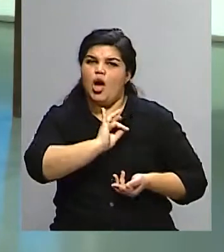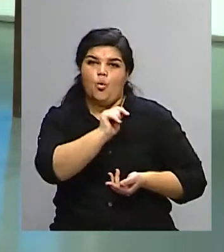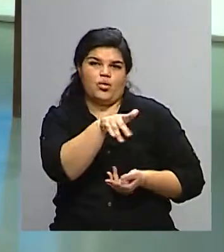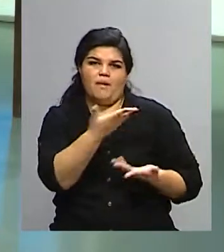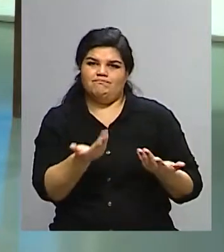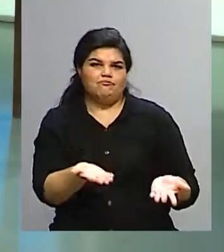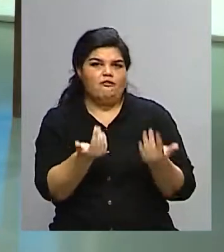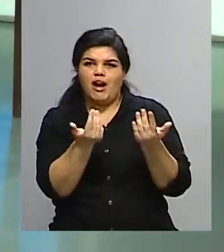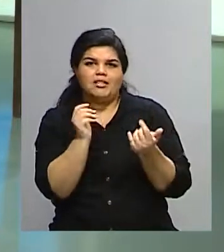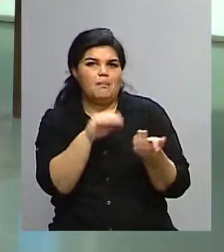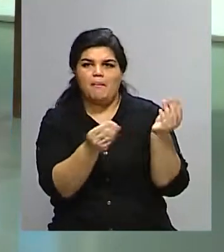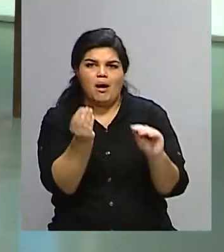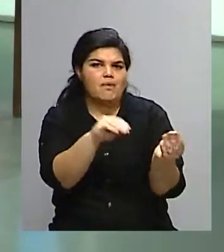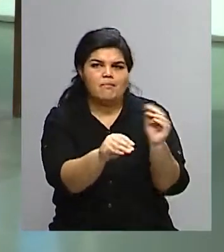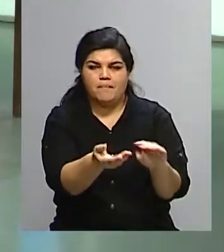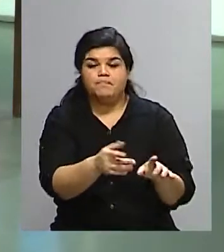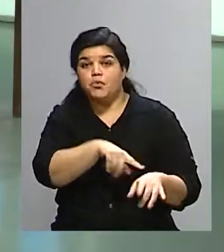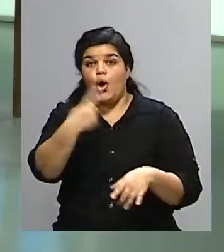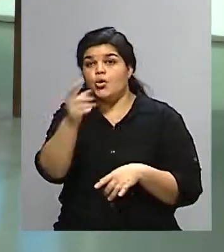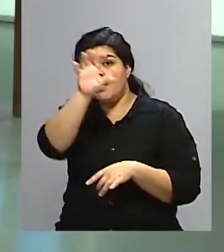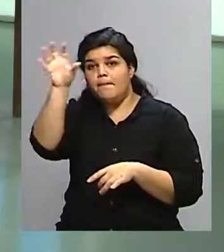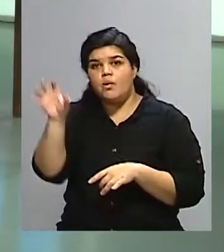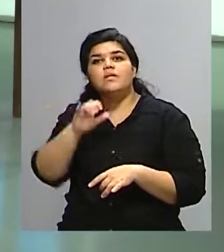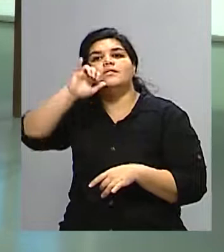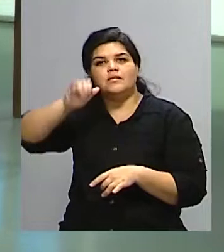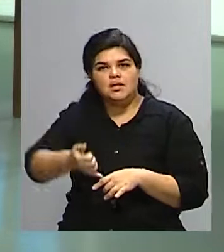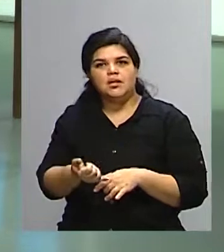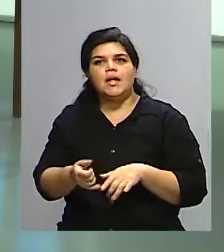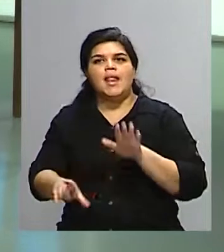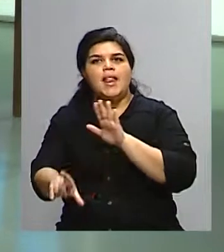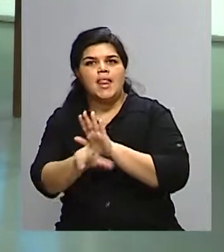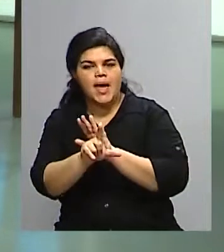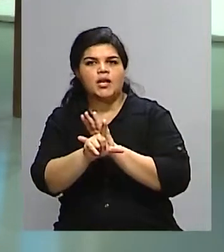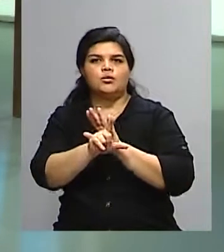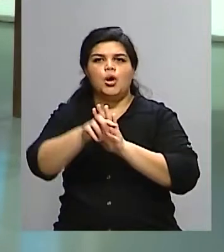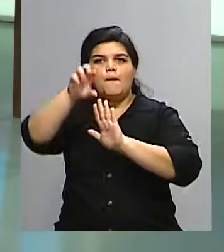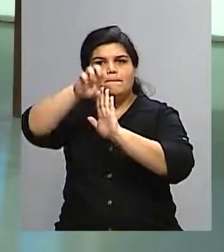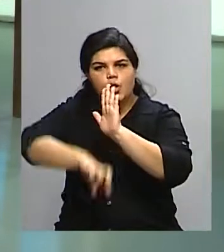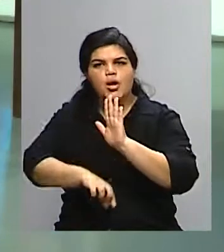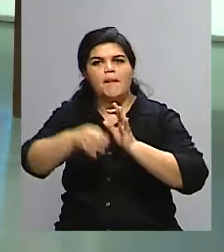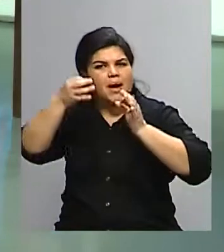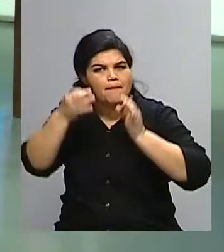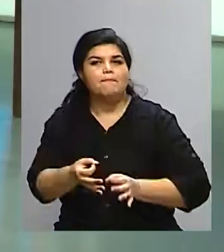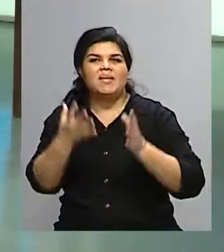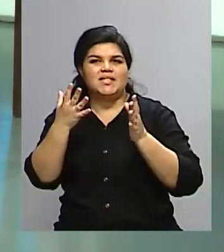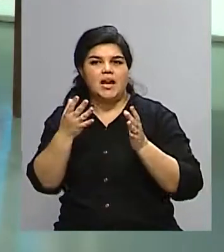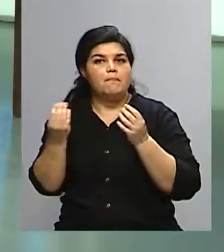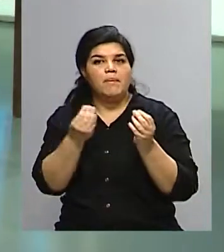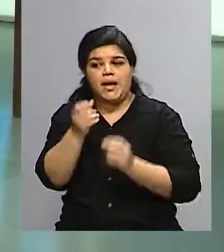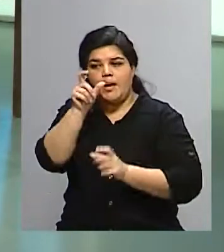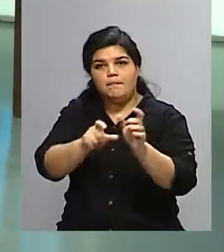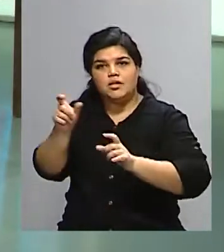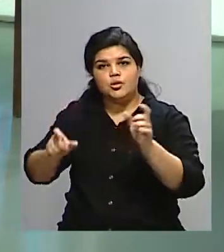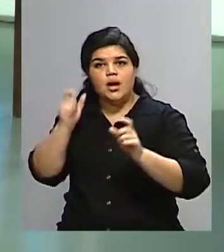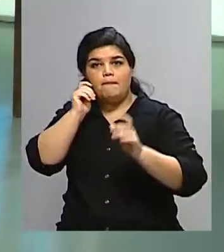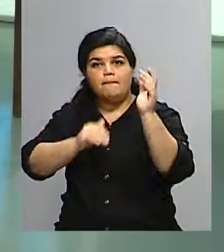ya hay varias provincias que tienen leyes y programas específicos de maltrato o de protección integral de derechos para las